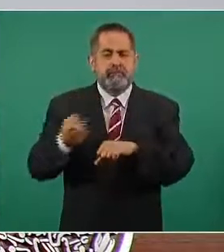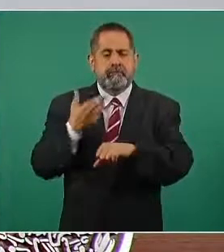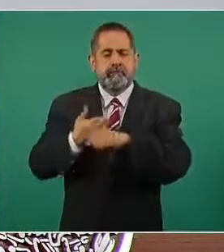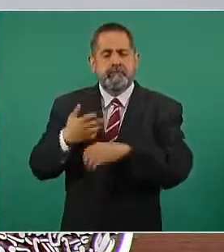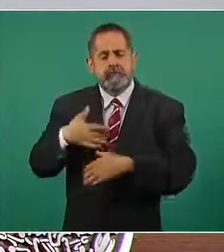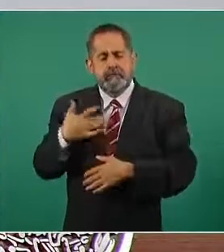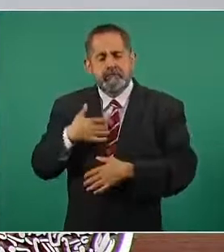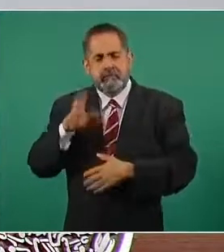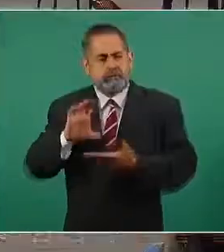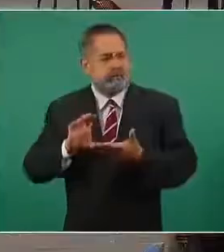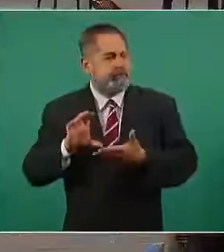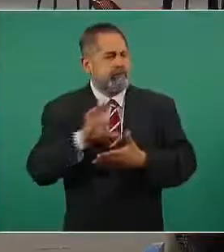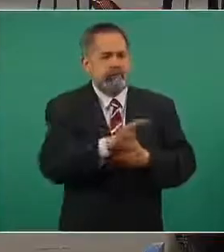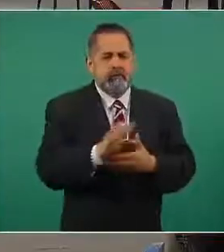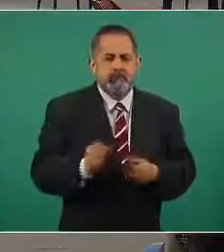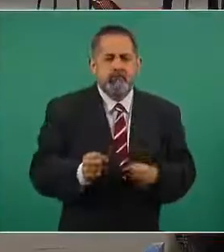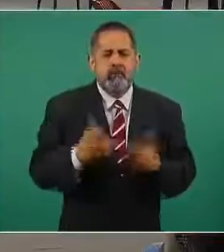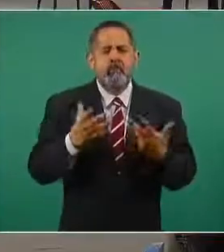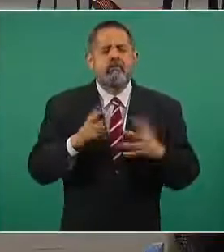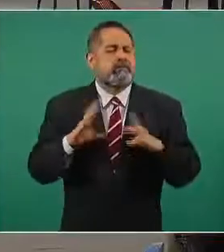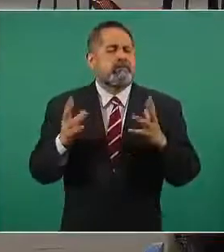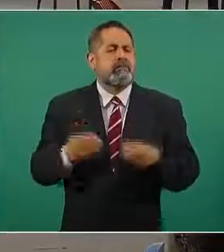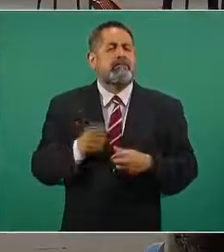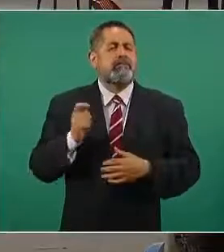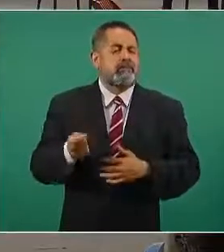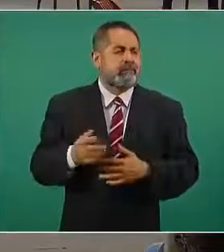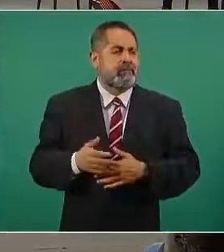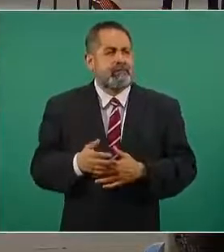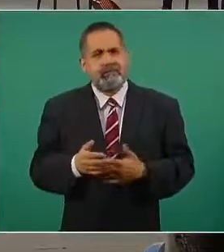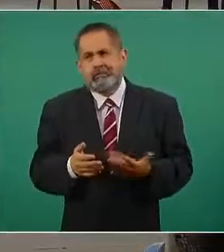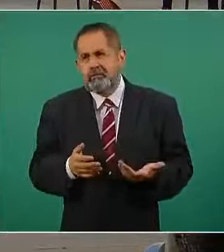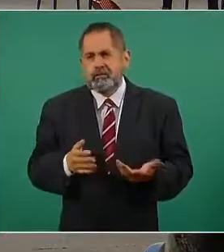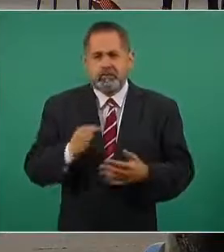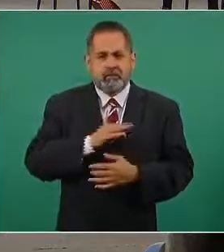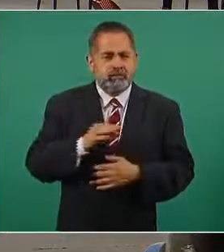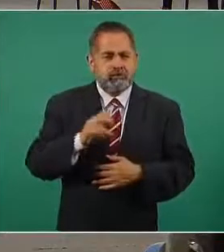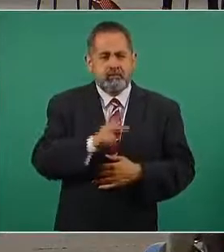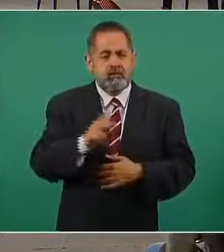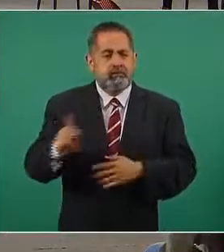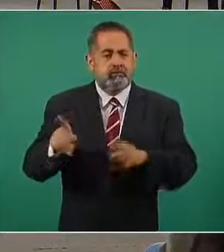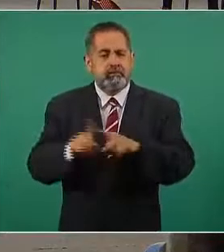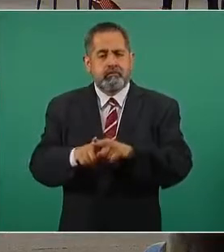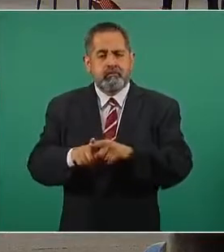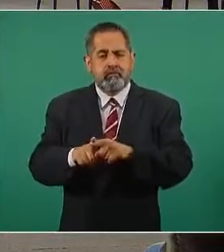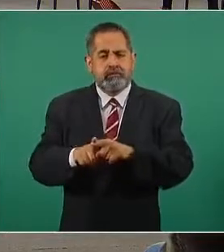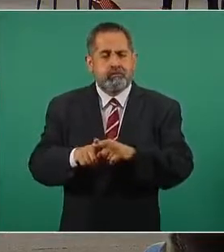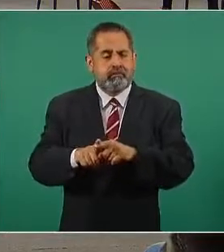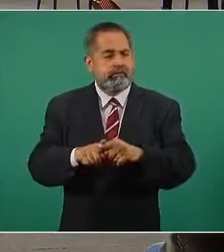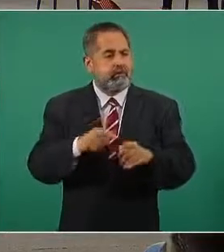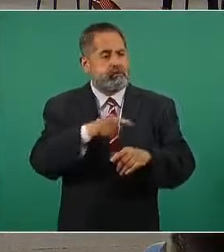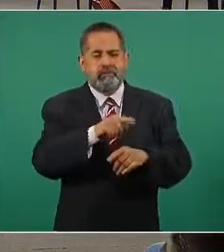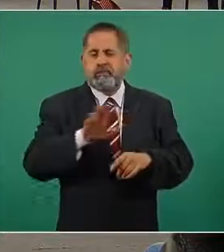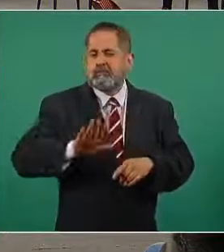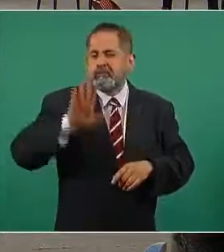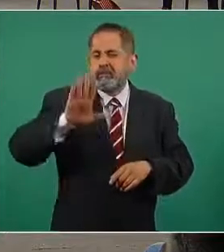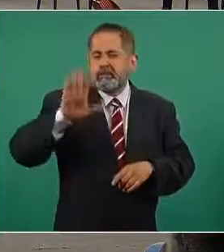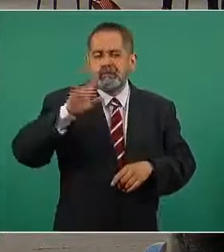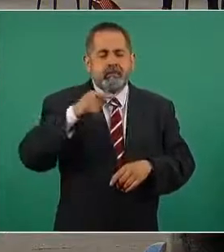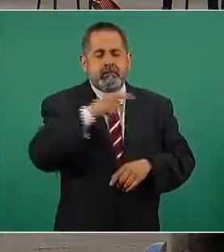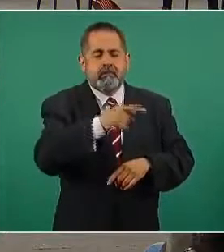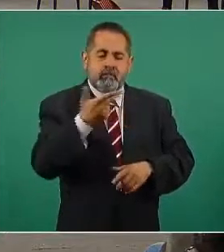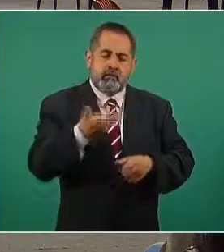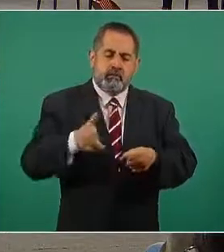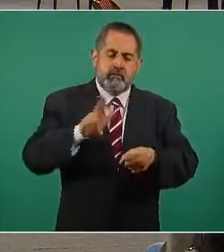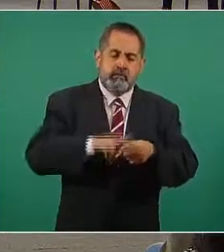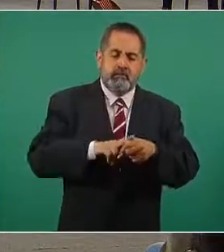Secretaría, este gasto representa un equivalente al hospedaje diario en un hotel de